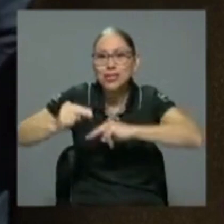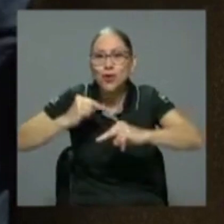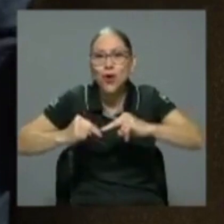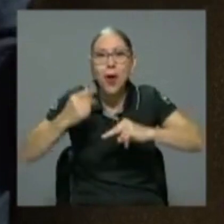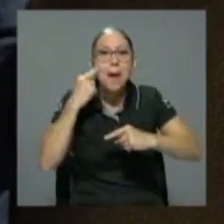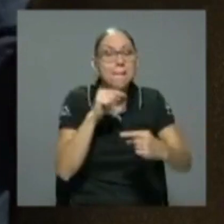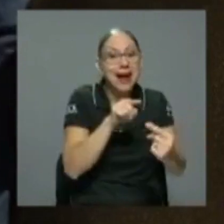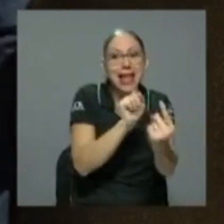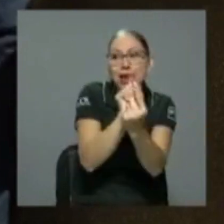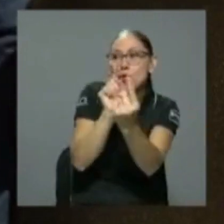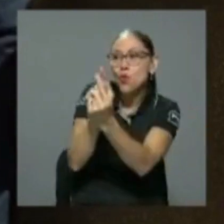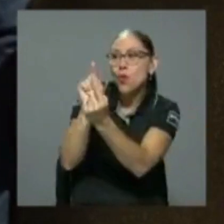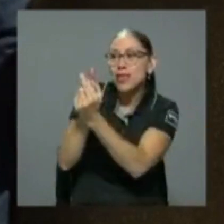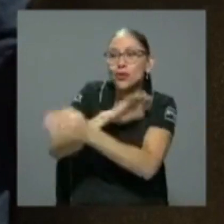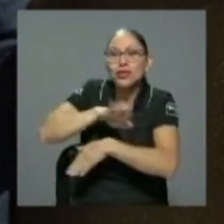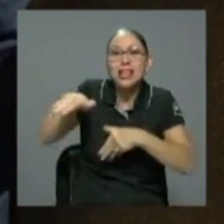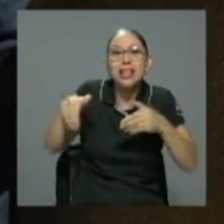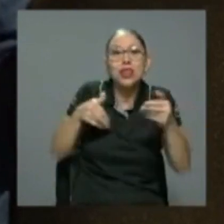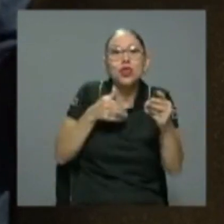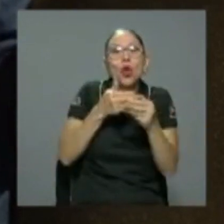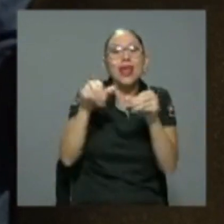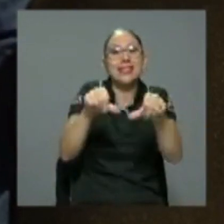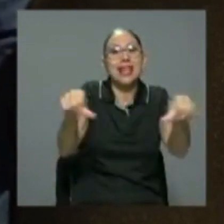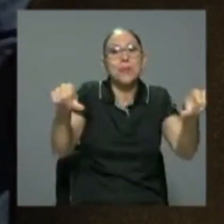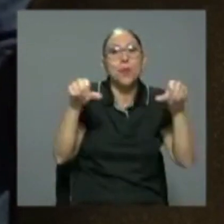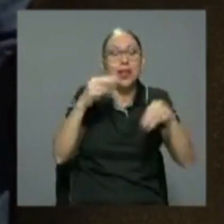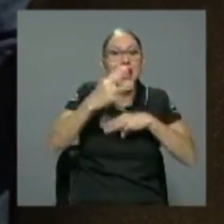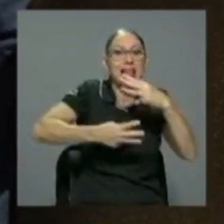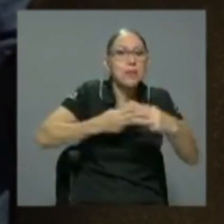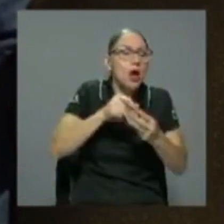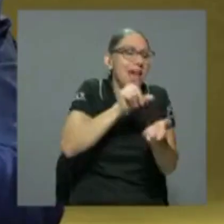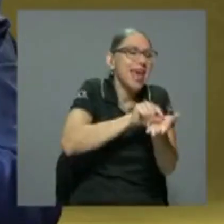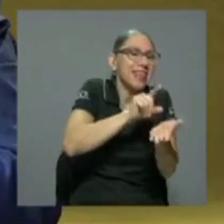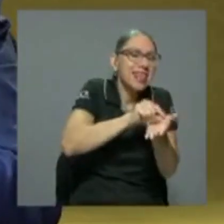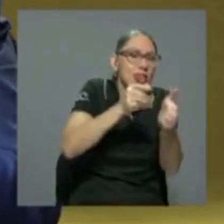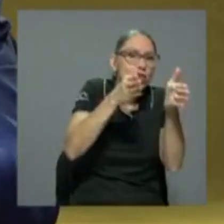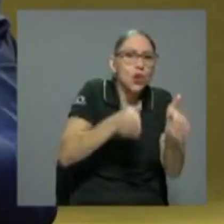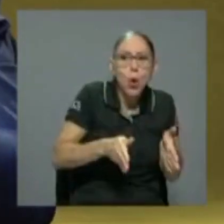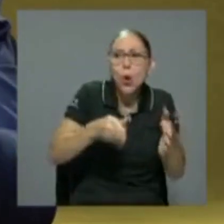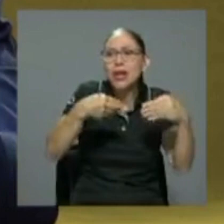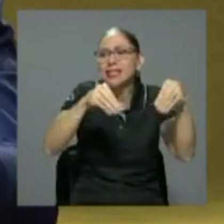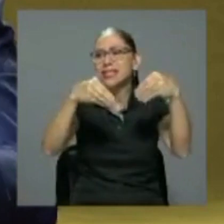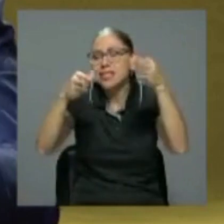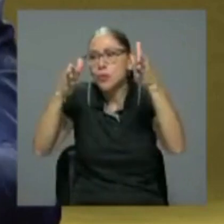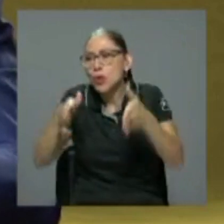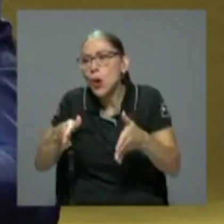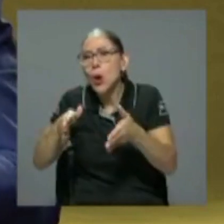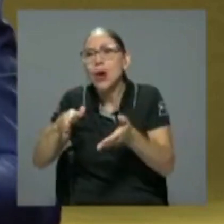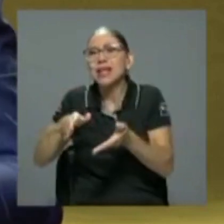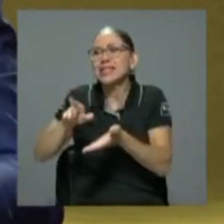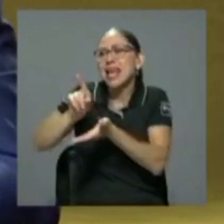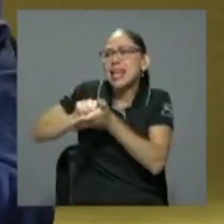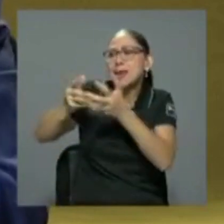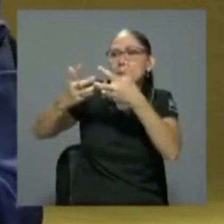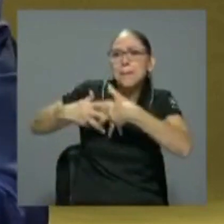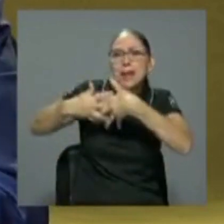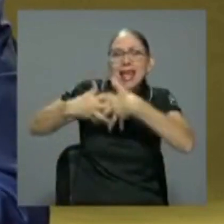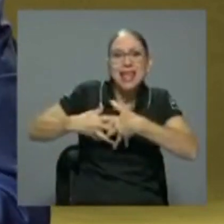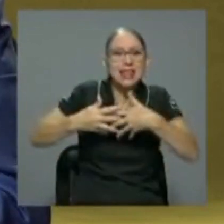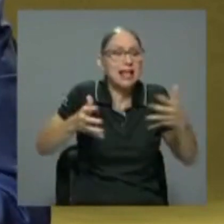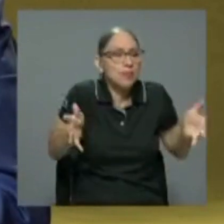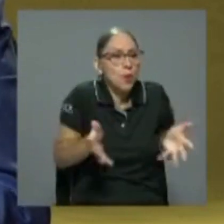del mundo del libro, editores, editoras, distribuidores, imprentas, promotores,